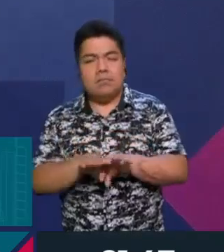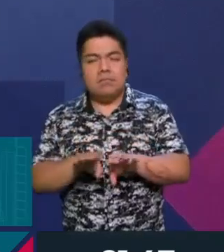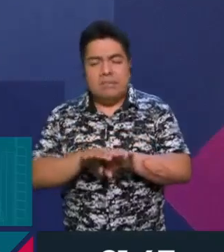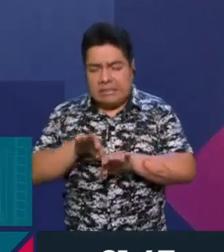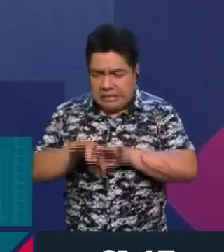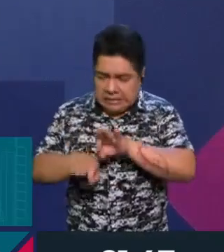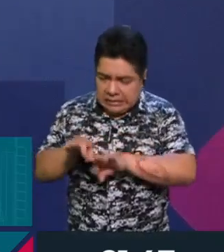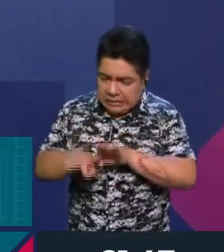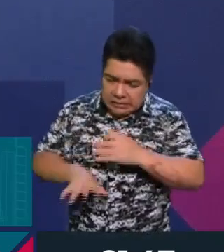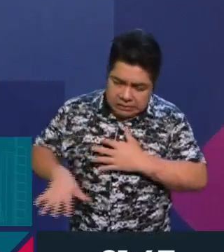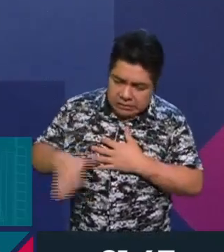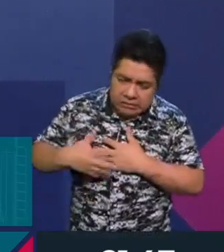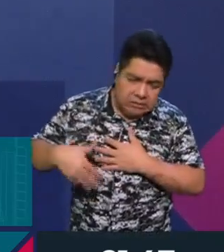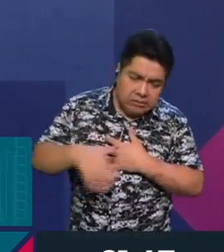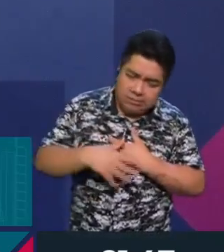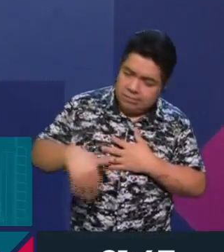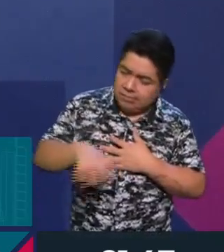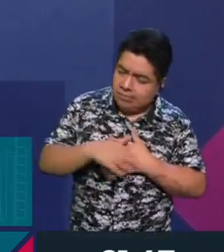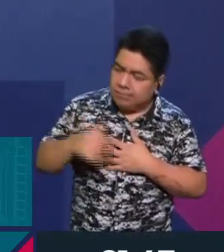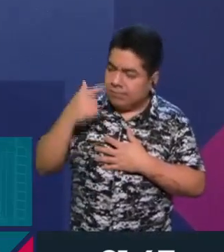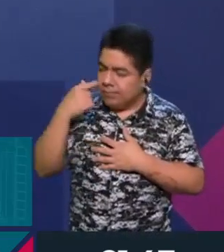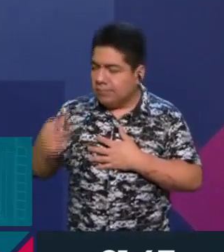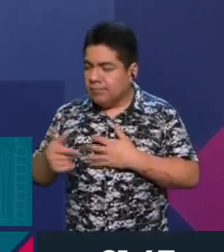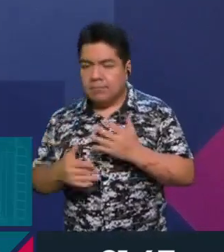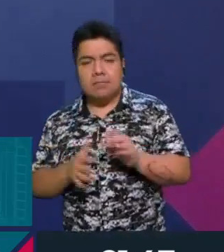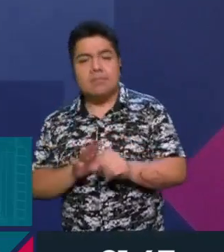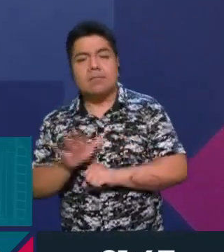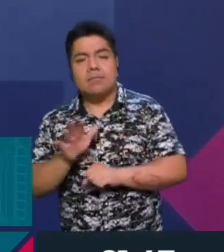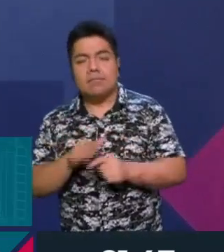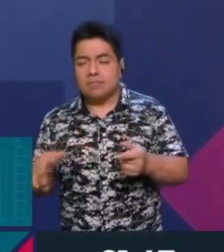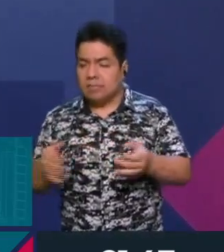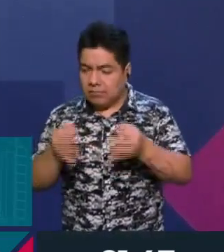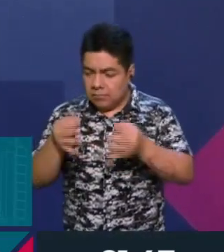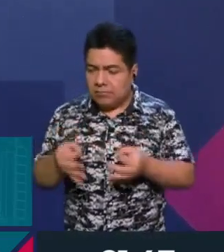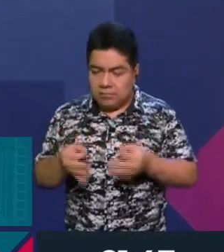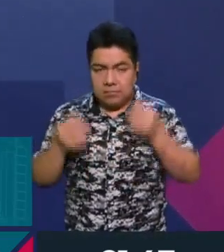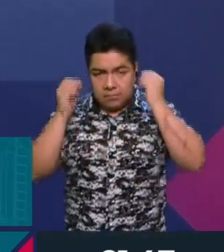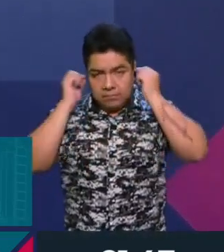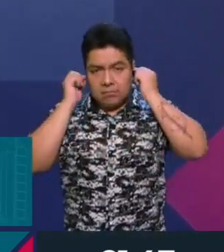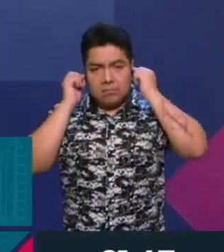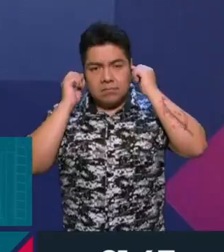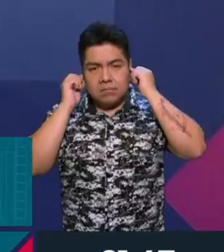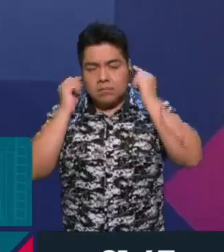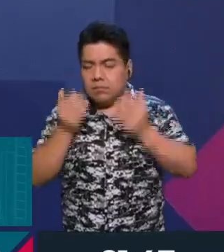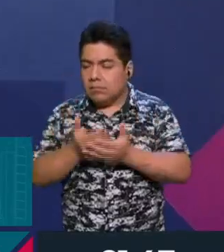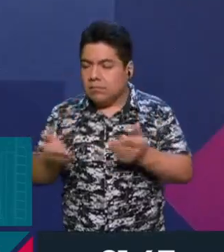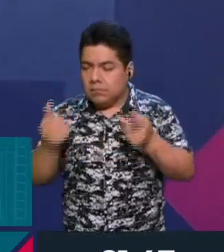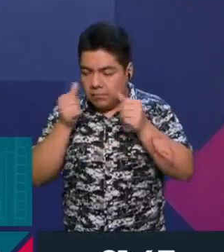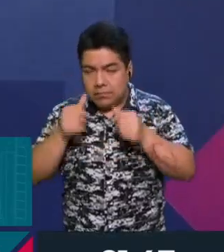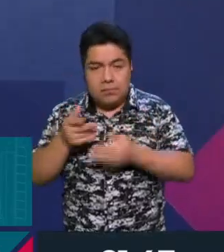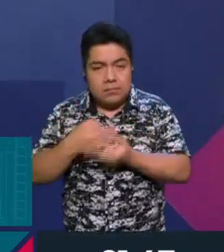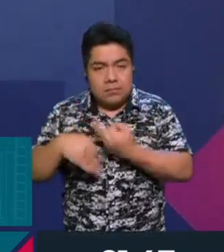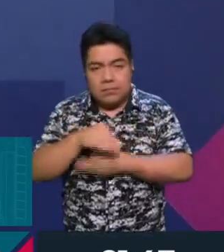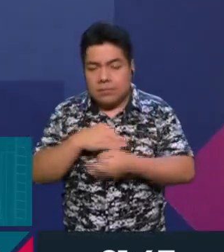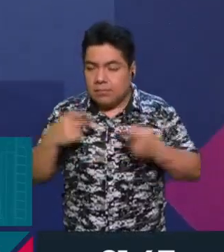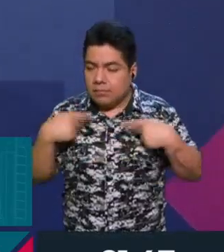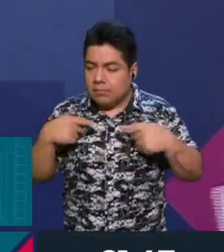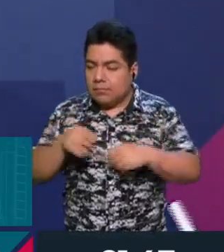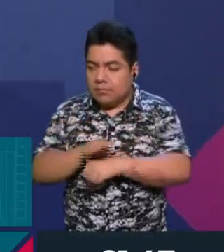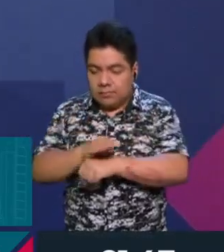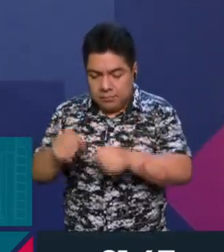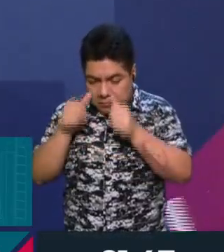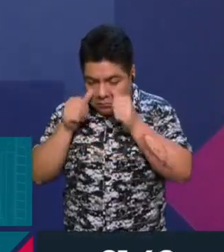búsqueda de la construcción de un Estado que privilegie el estado de